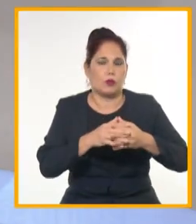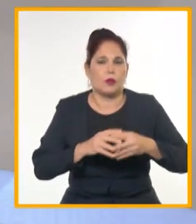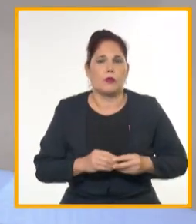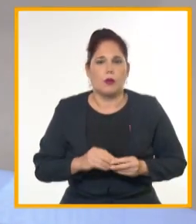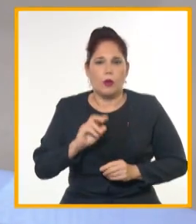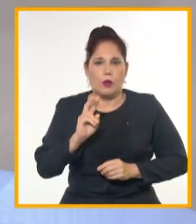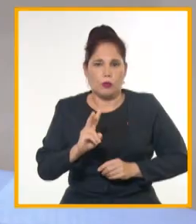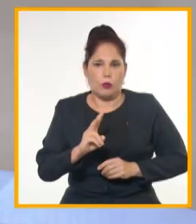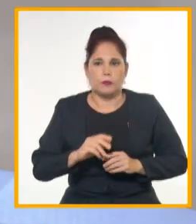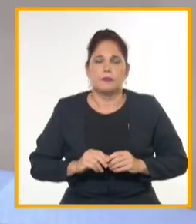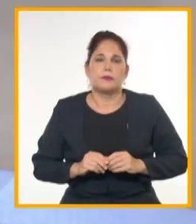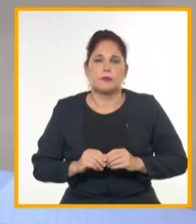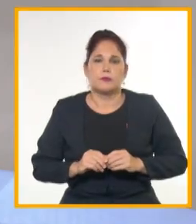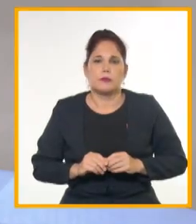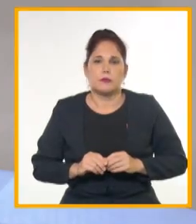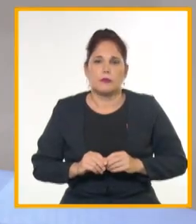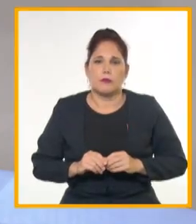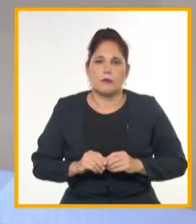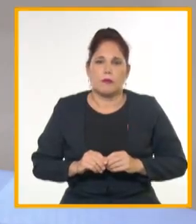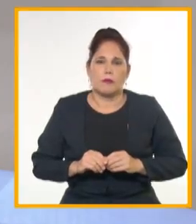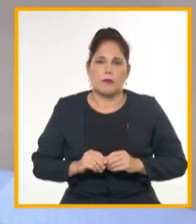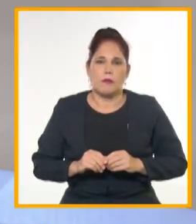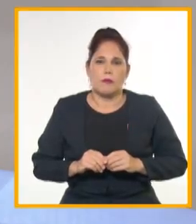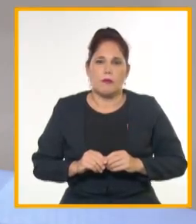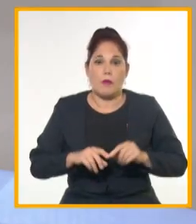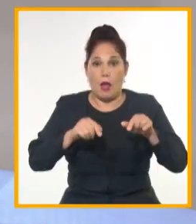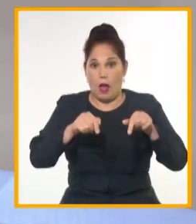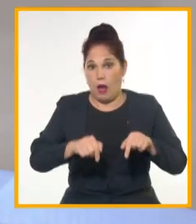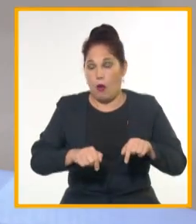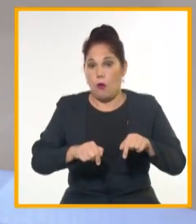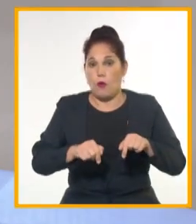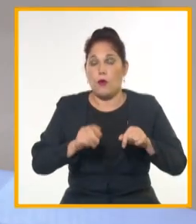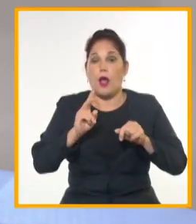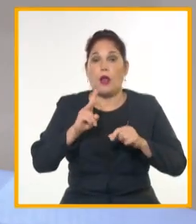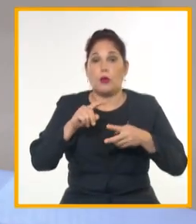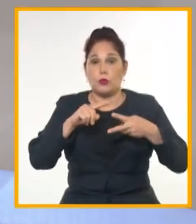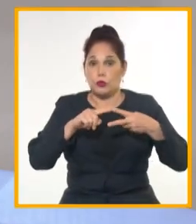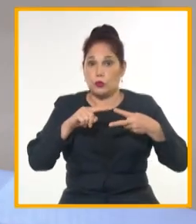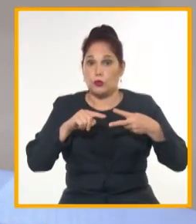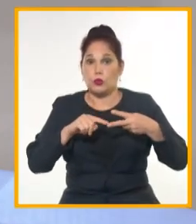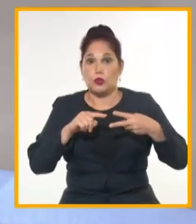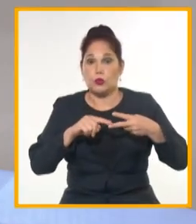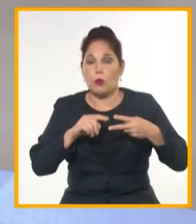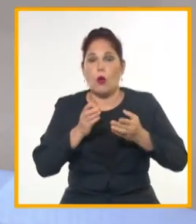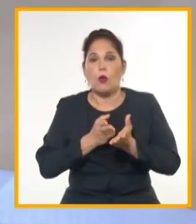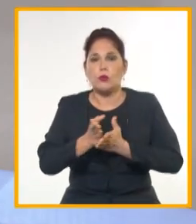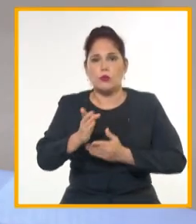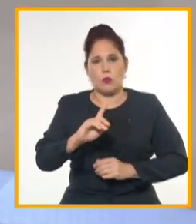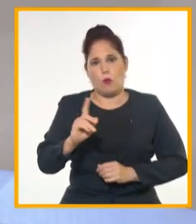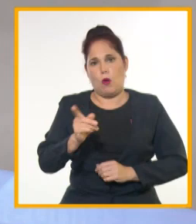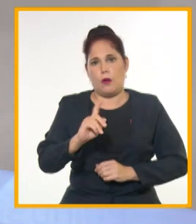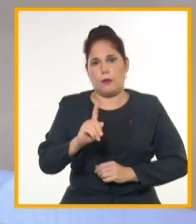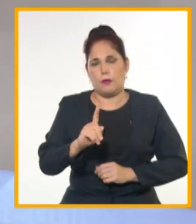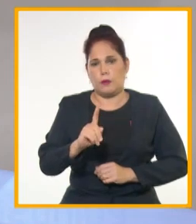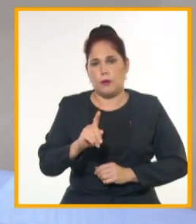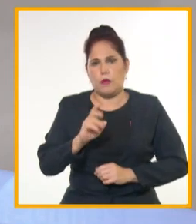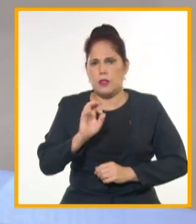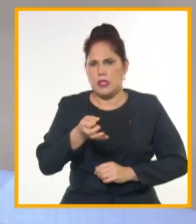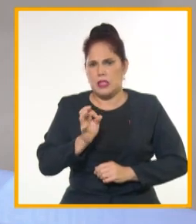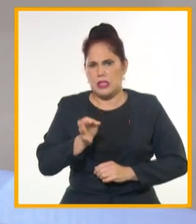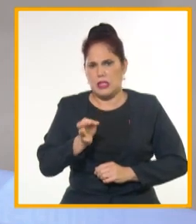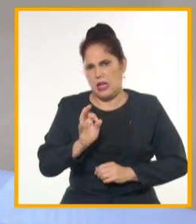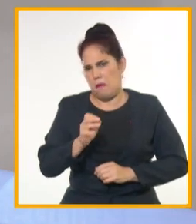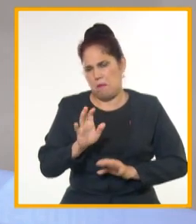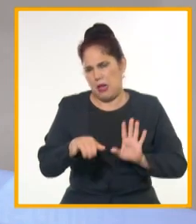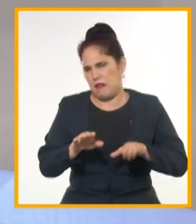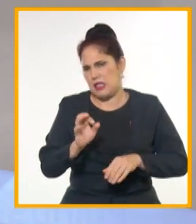términos. En este caso, el caso actual, son 2 términos no seguidos. Casi siempre, no siempre, casi siempre